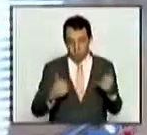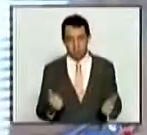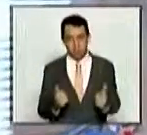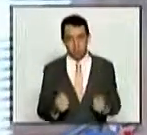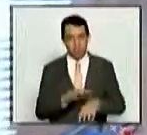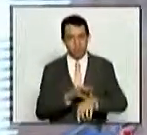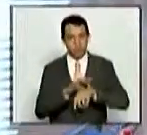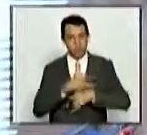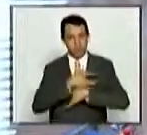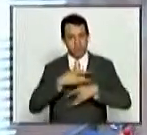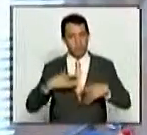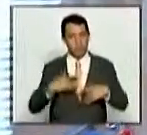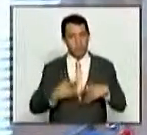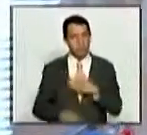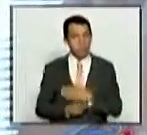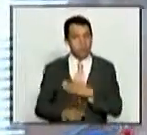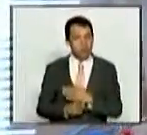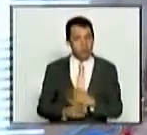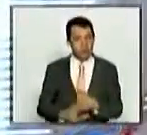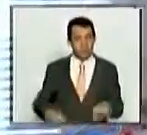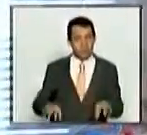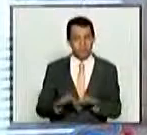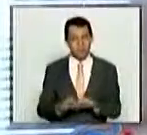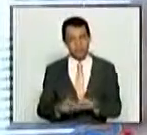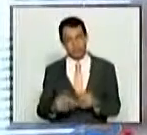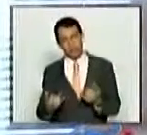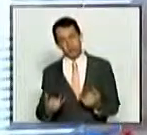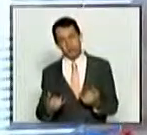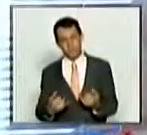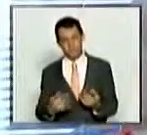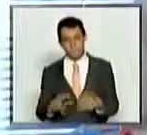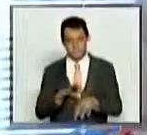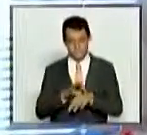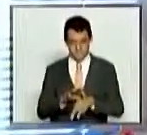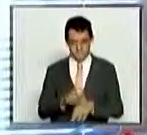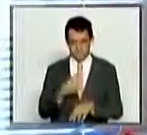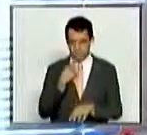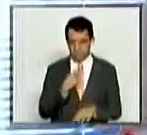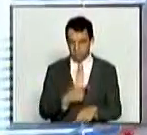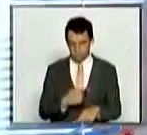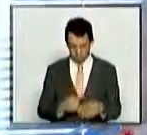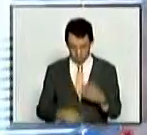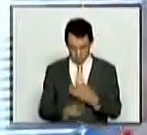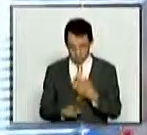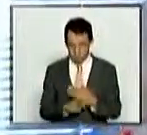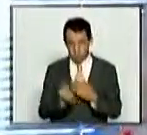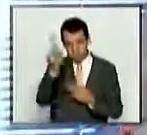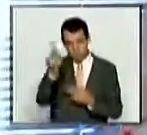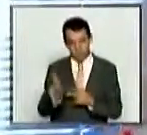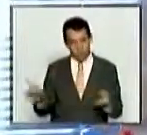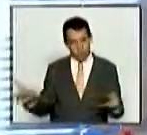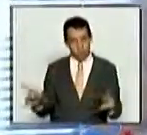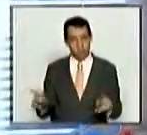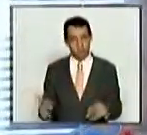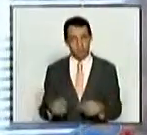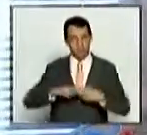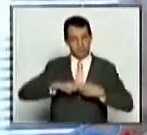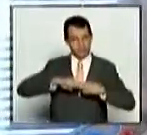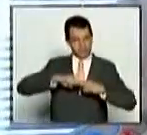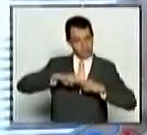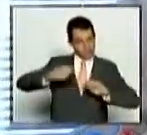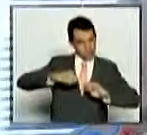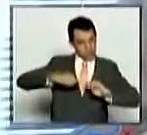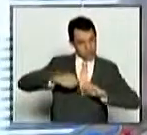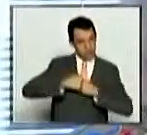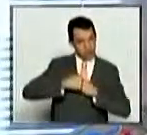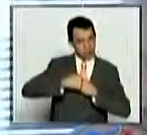basando sintomáticamente. Entonces el médico ve el síntoma de ese paciente, un paciente con una artritis reumatoidea, y